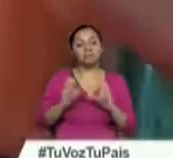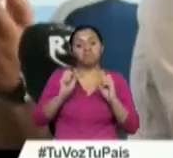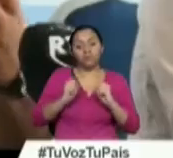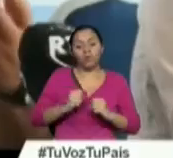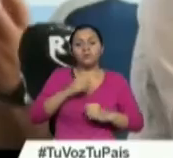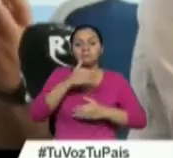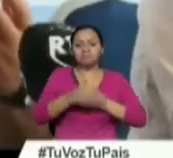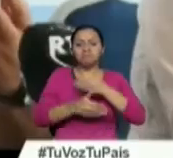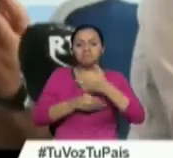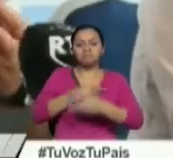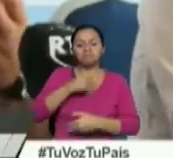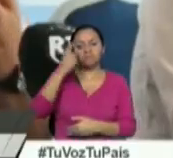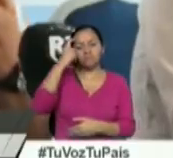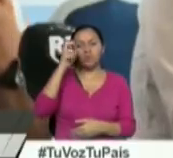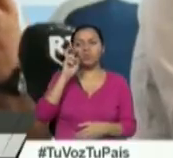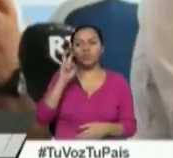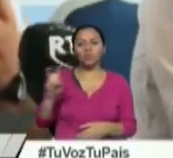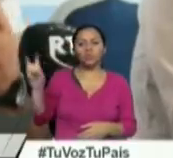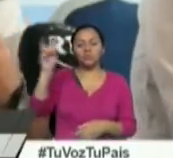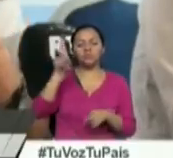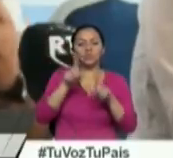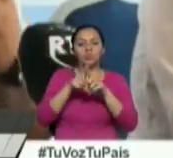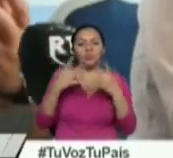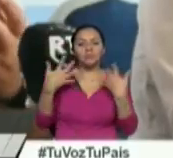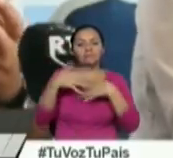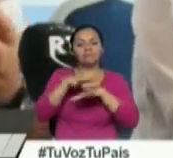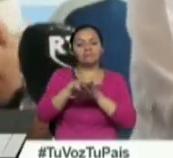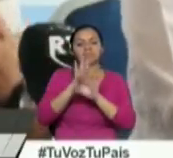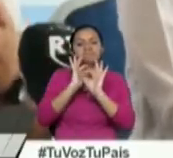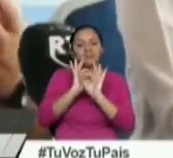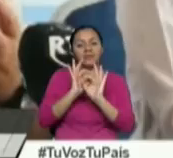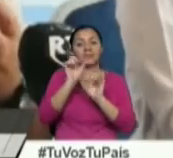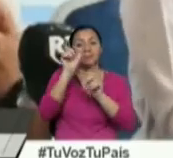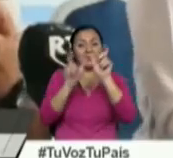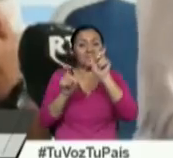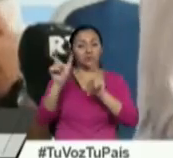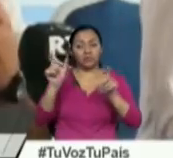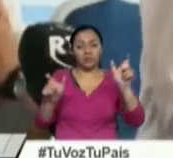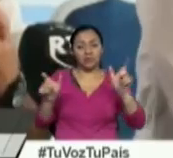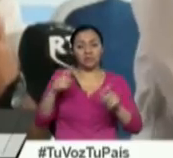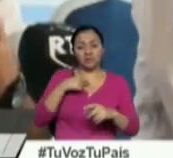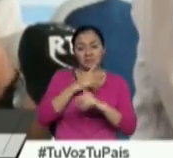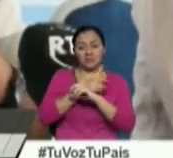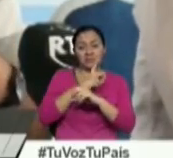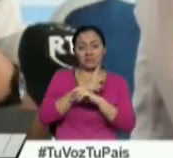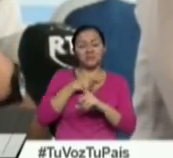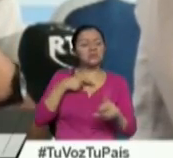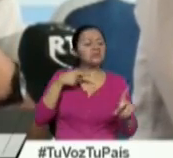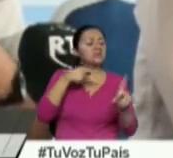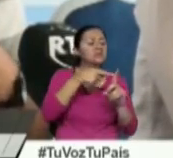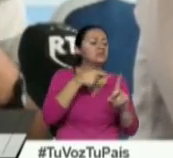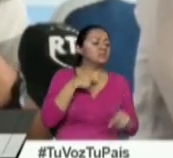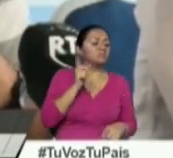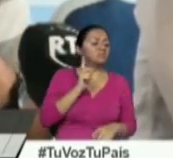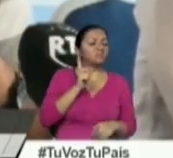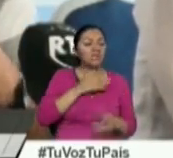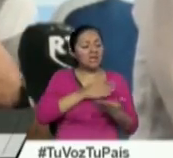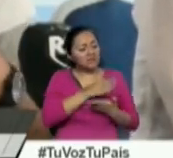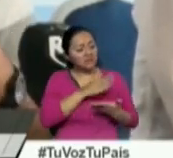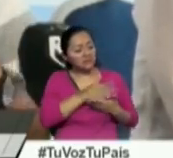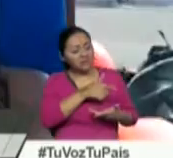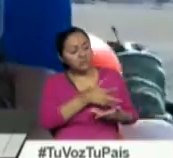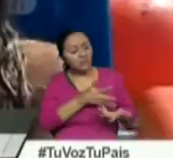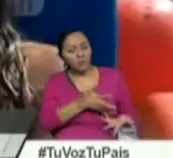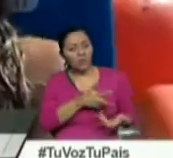vayamos pensando en un turismo que sea inclusivo. Muchas personas dicen, yo no